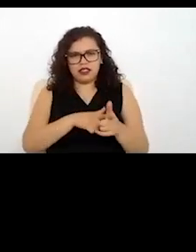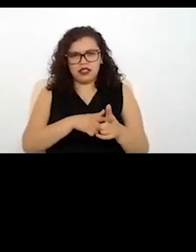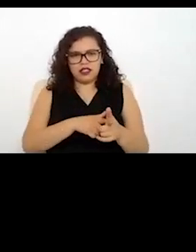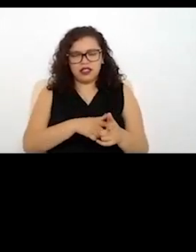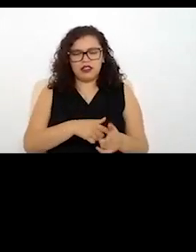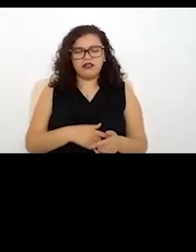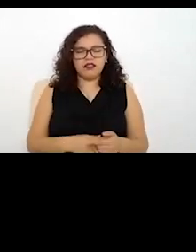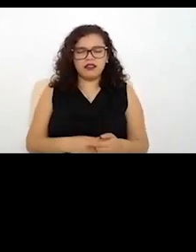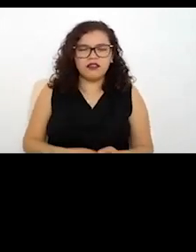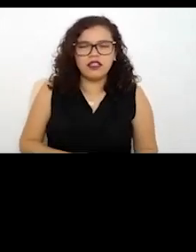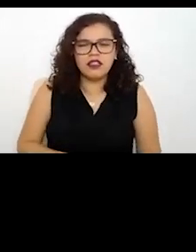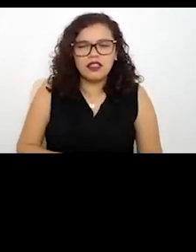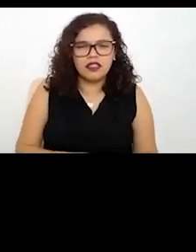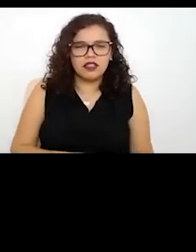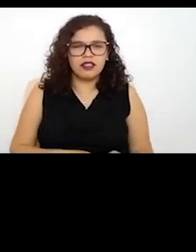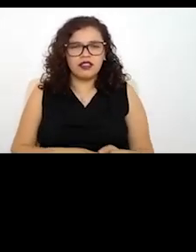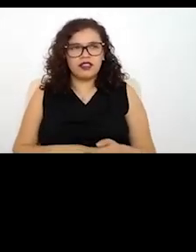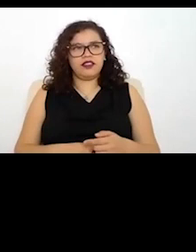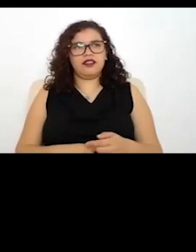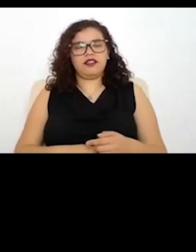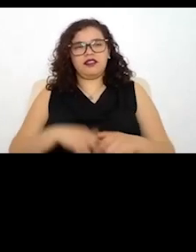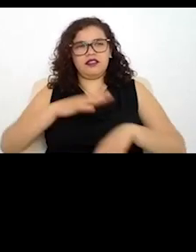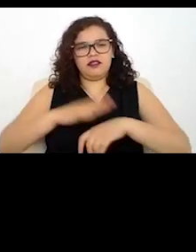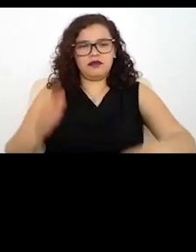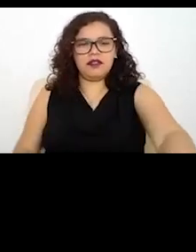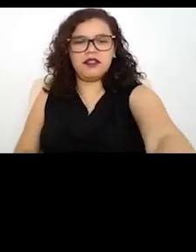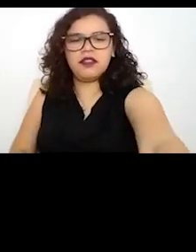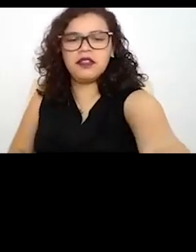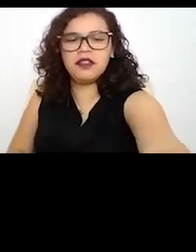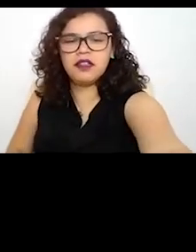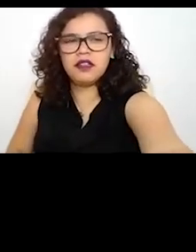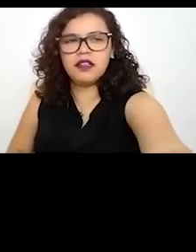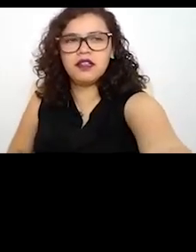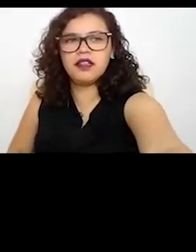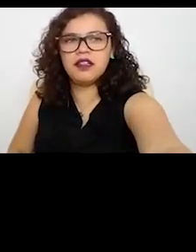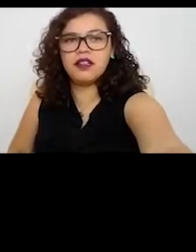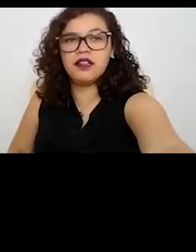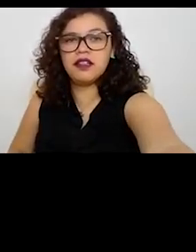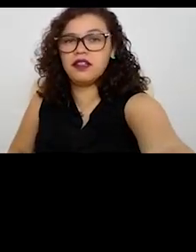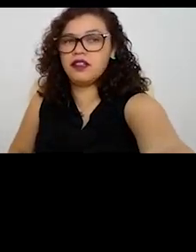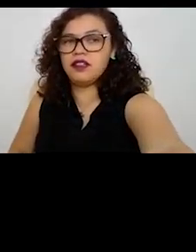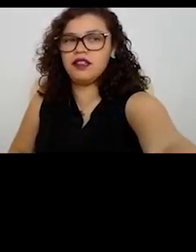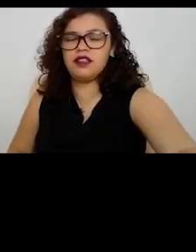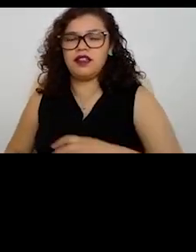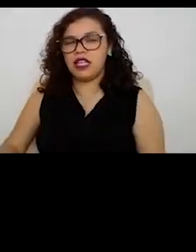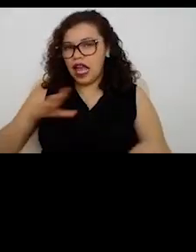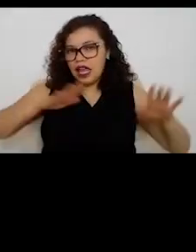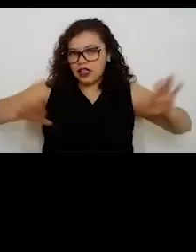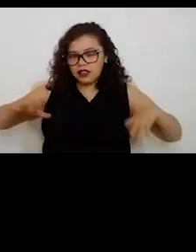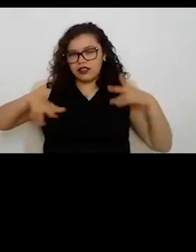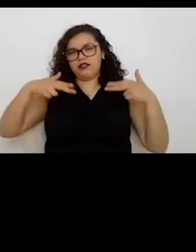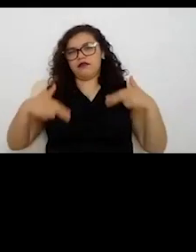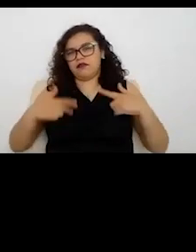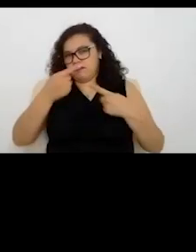sindical, que se tiene un salario remunerador, que se tiene acceso a la seguridad social, que se tiene igualdad, que se tiene condiciones humanas, entre